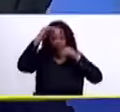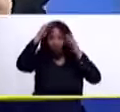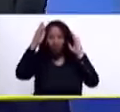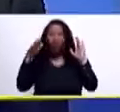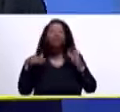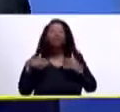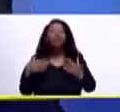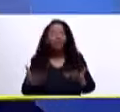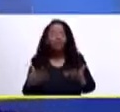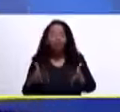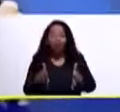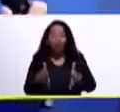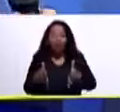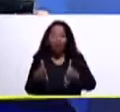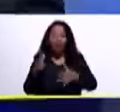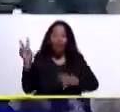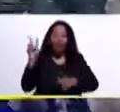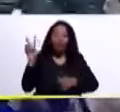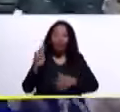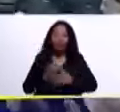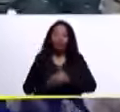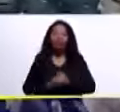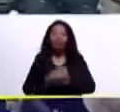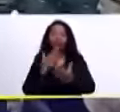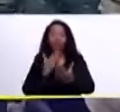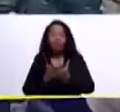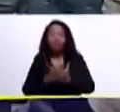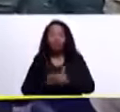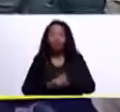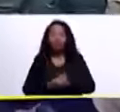que fue Venezuela. Así que muchísimas gracias.